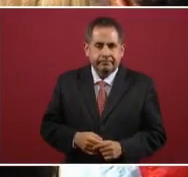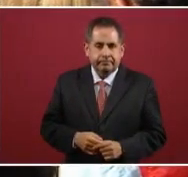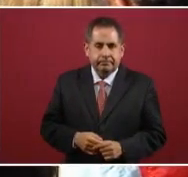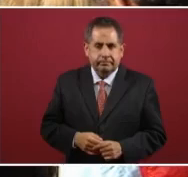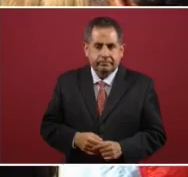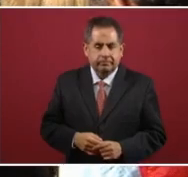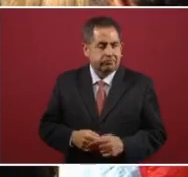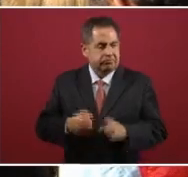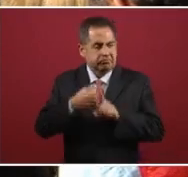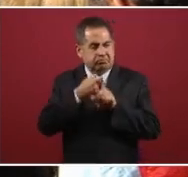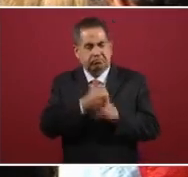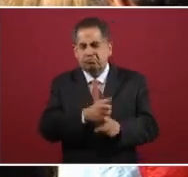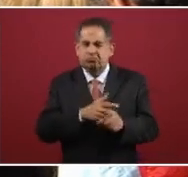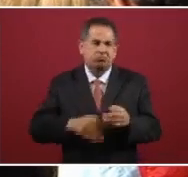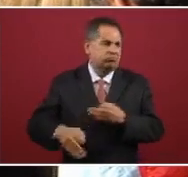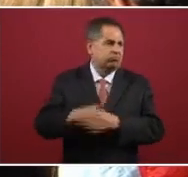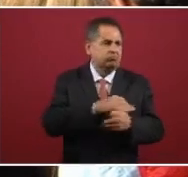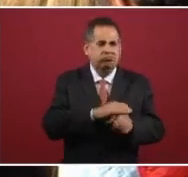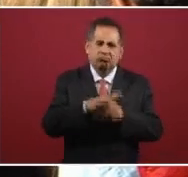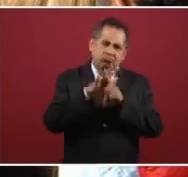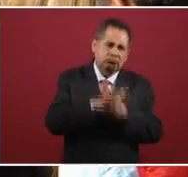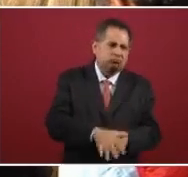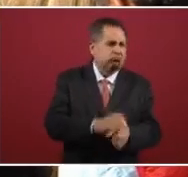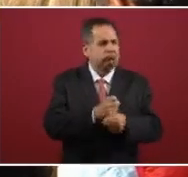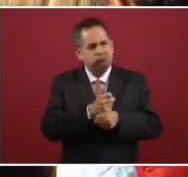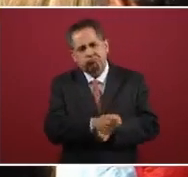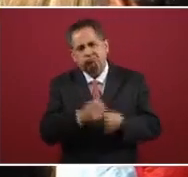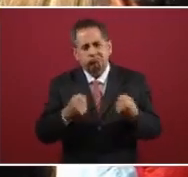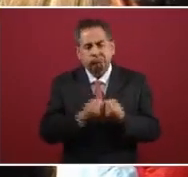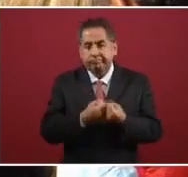represión generalizada, masacres,